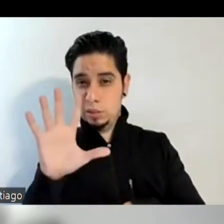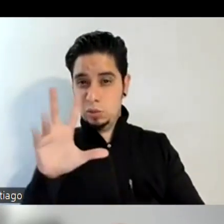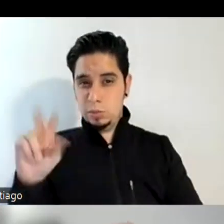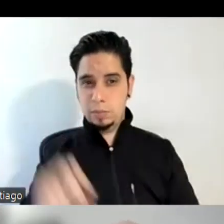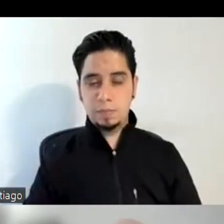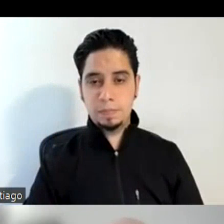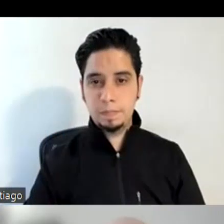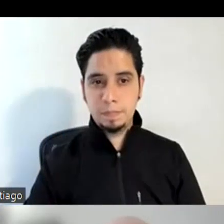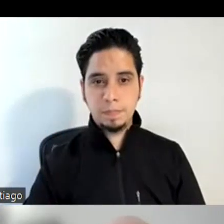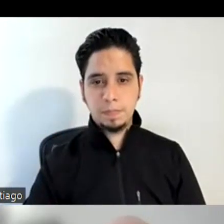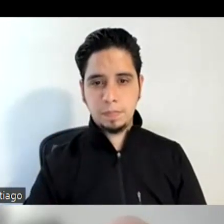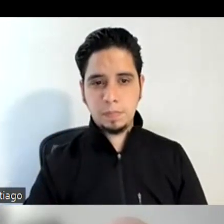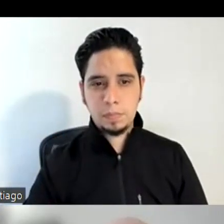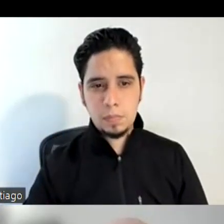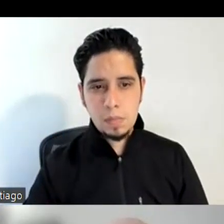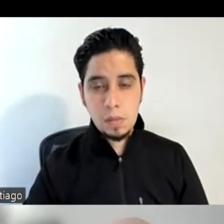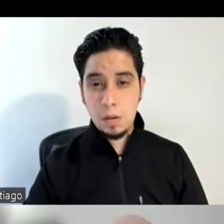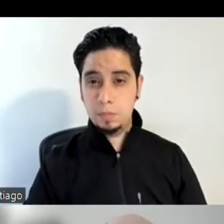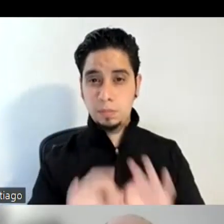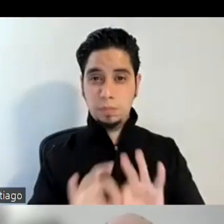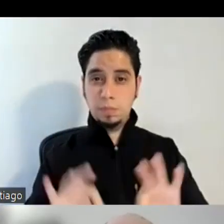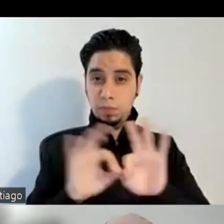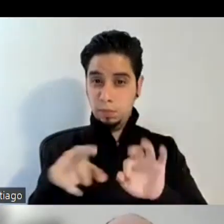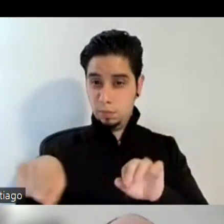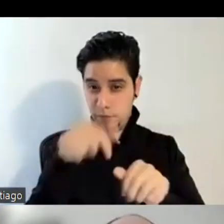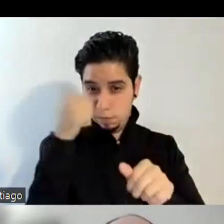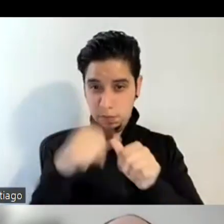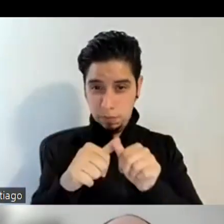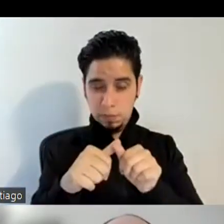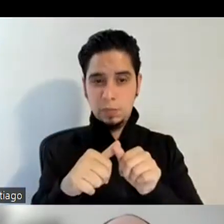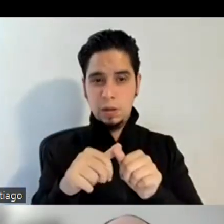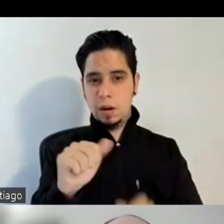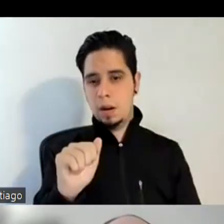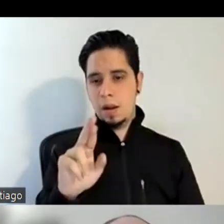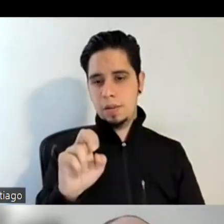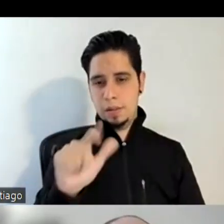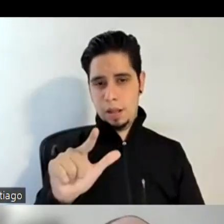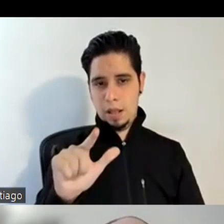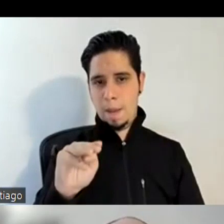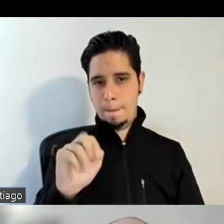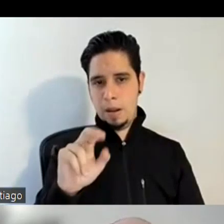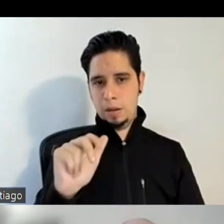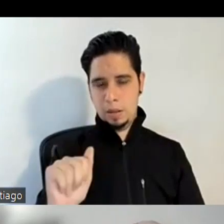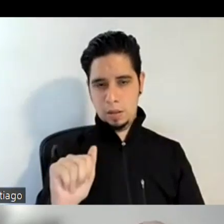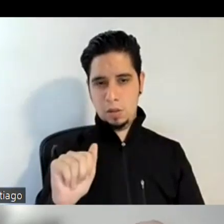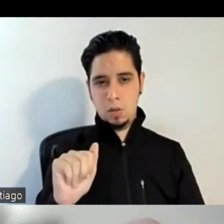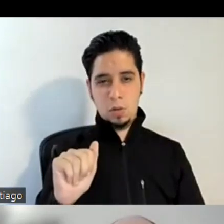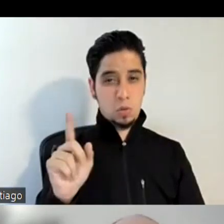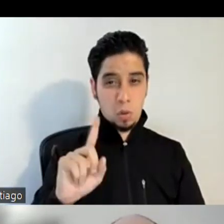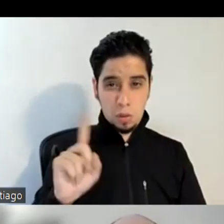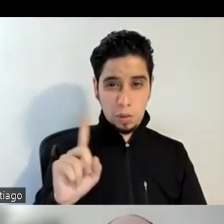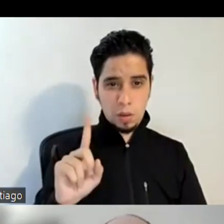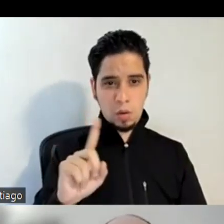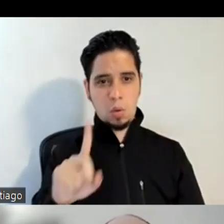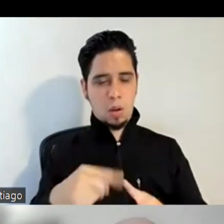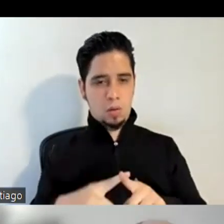perfecto. Sí, que eso es importante. Importante que recuerden que el Arsenal de la Marina queda justo cuando uno